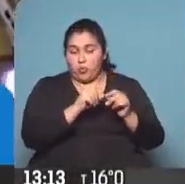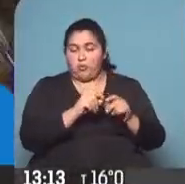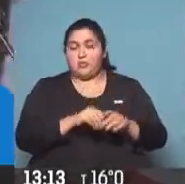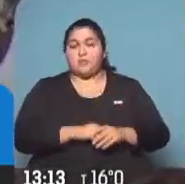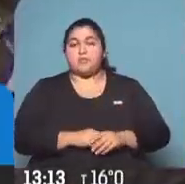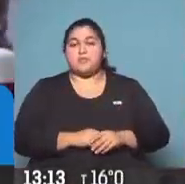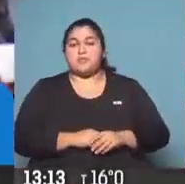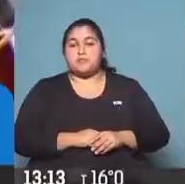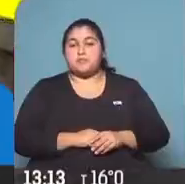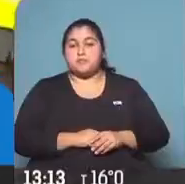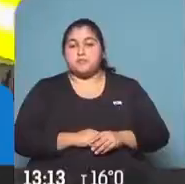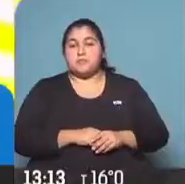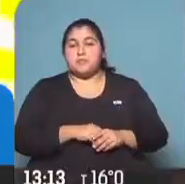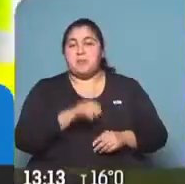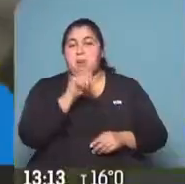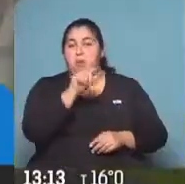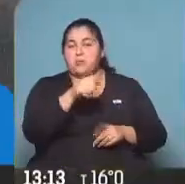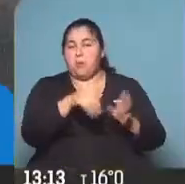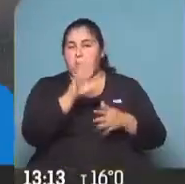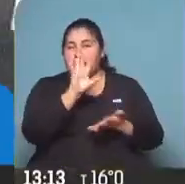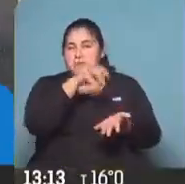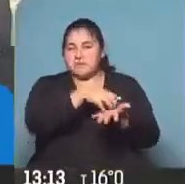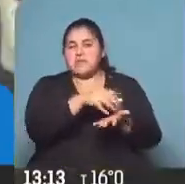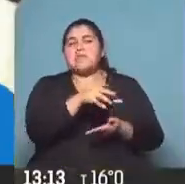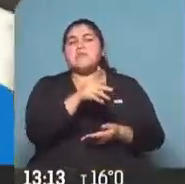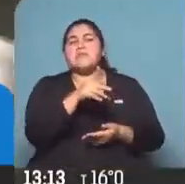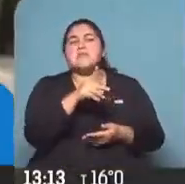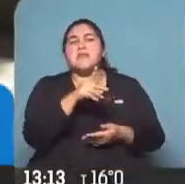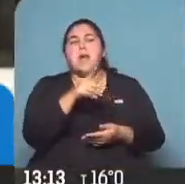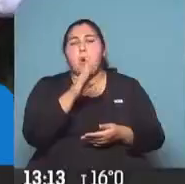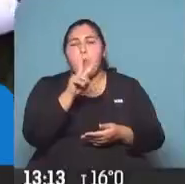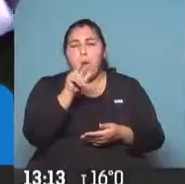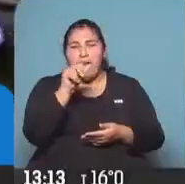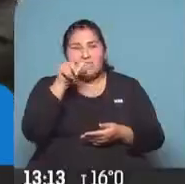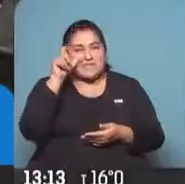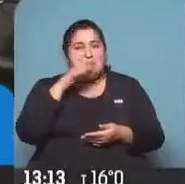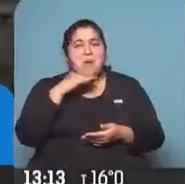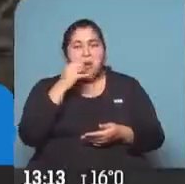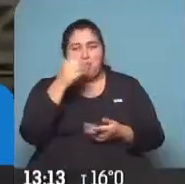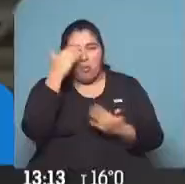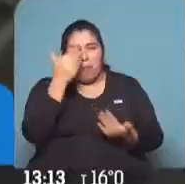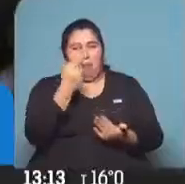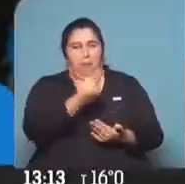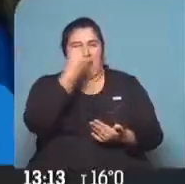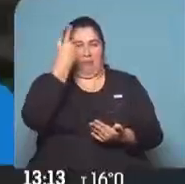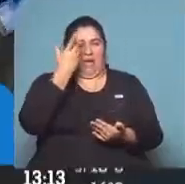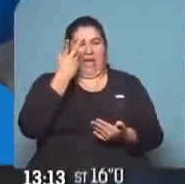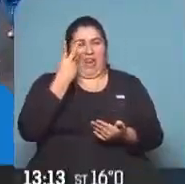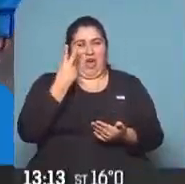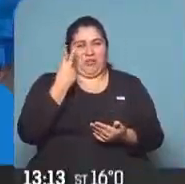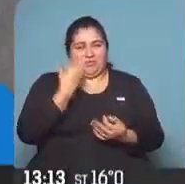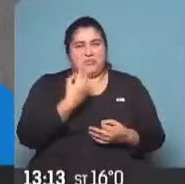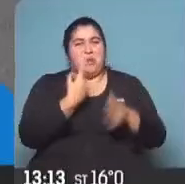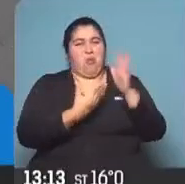no sé el nombre histórico de teniente coronel higinio vallejos en honor al primer oficial especializado entre